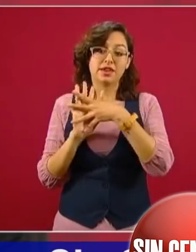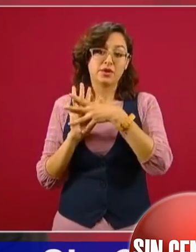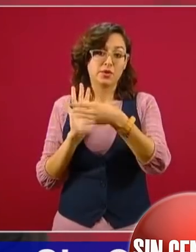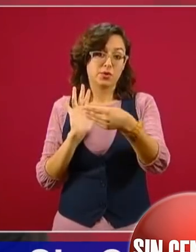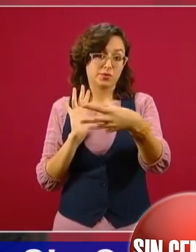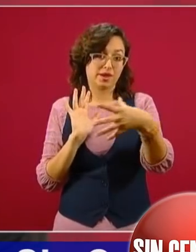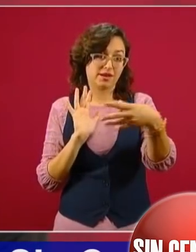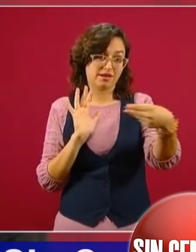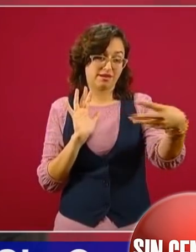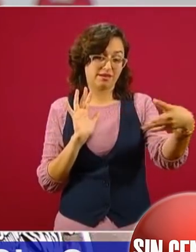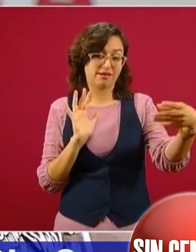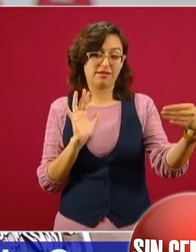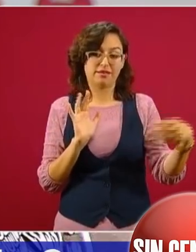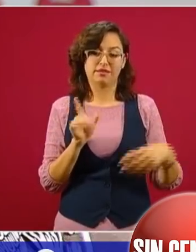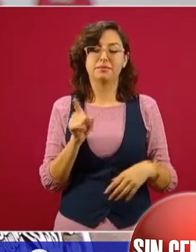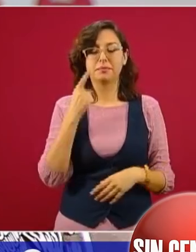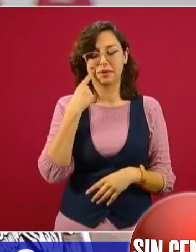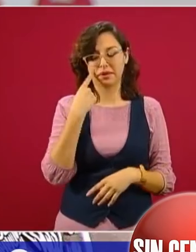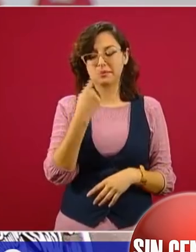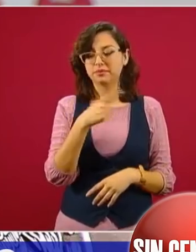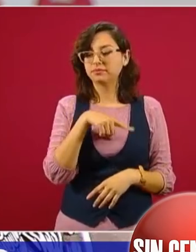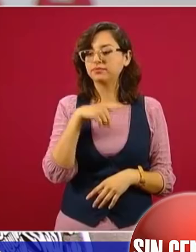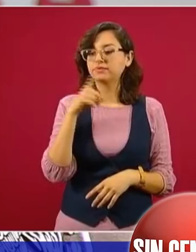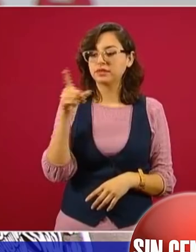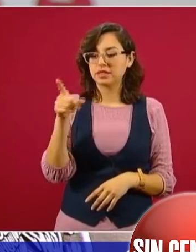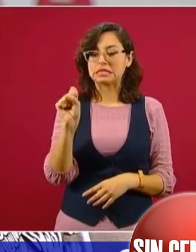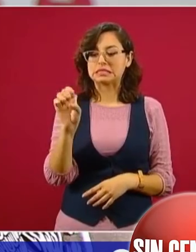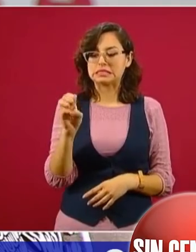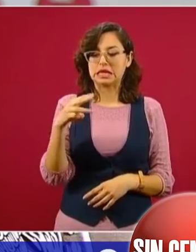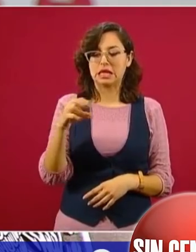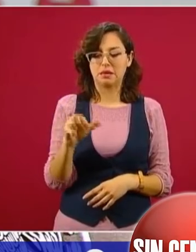Tienen una gasolinera